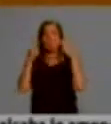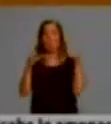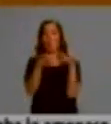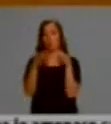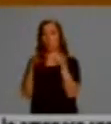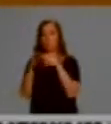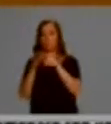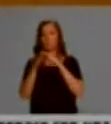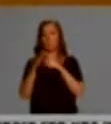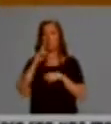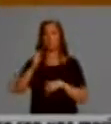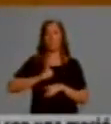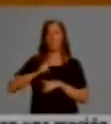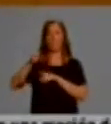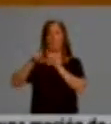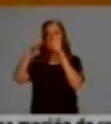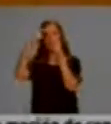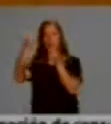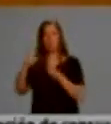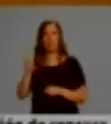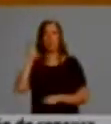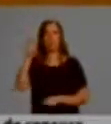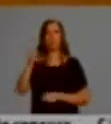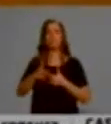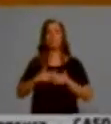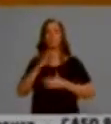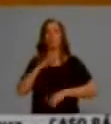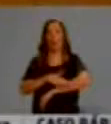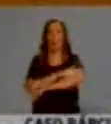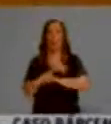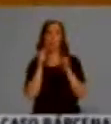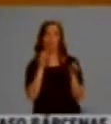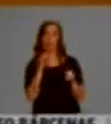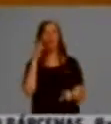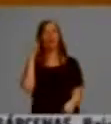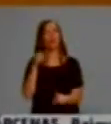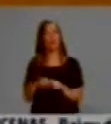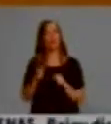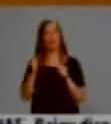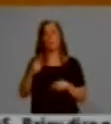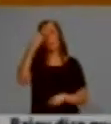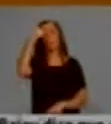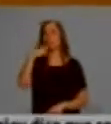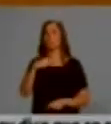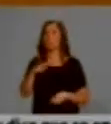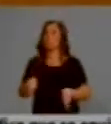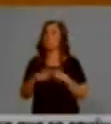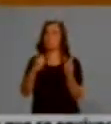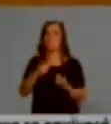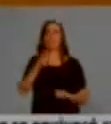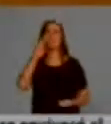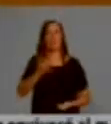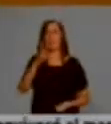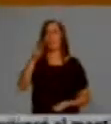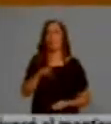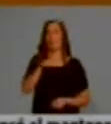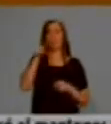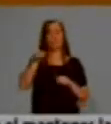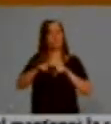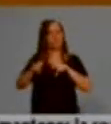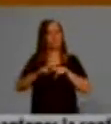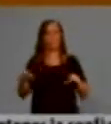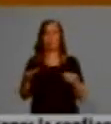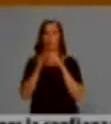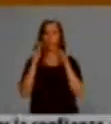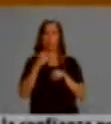que se ha hecho de instituciones del Estado por parte del Gobierno, con el fin de ofrecer una imagen distorsionada e irreal de esta